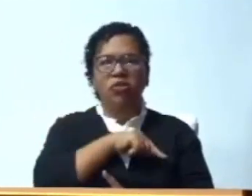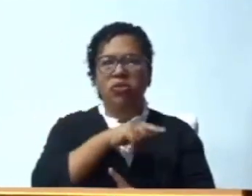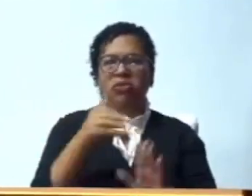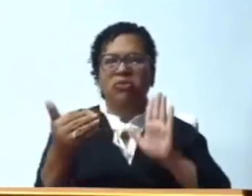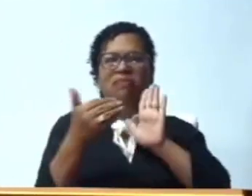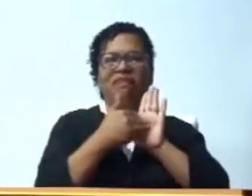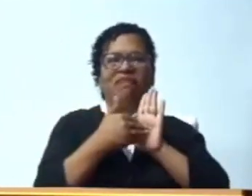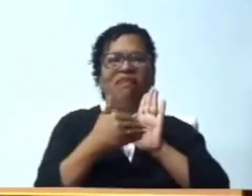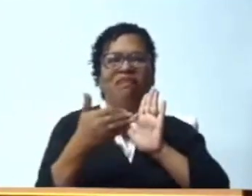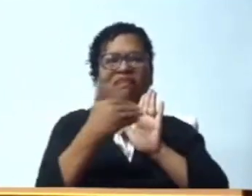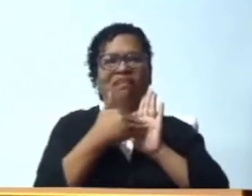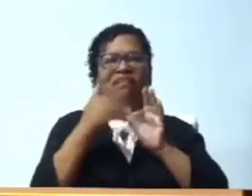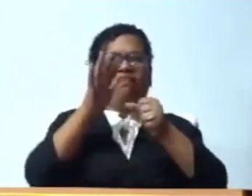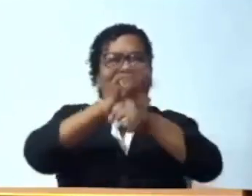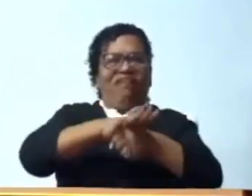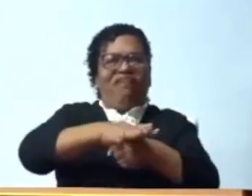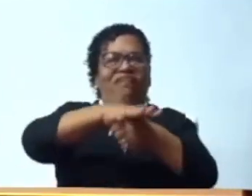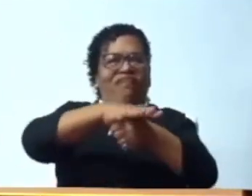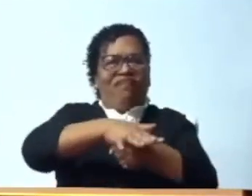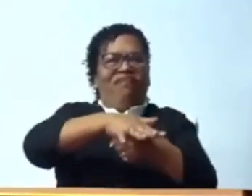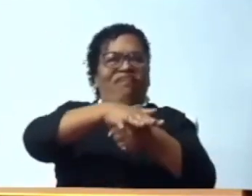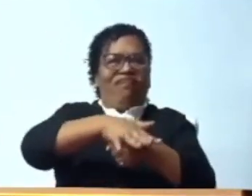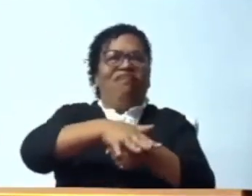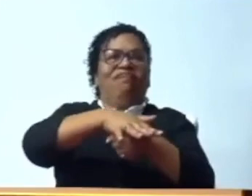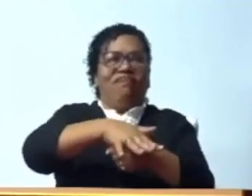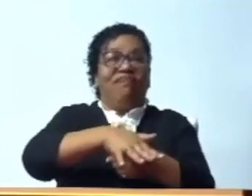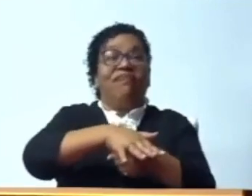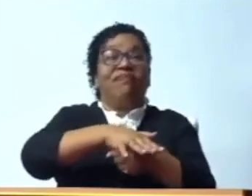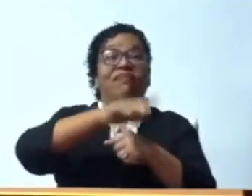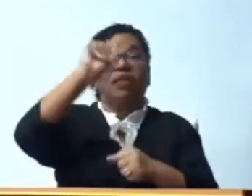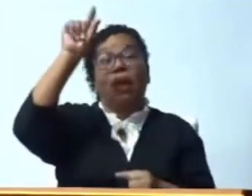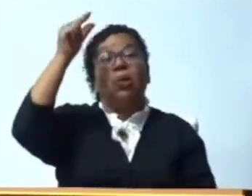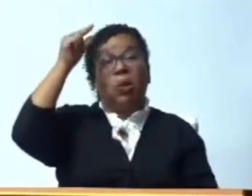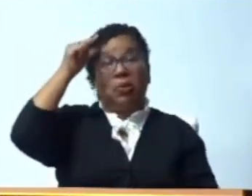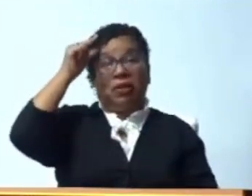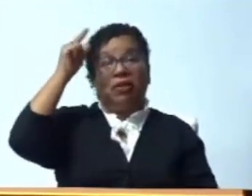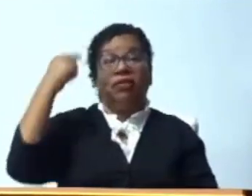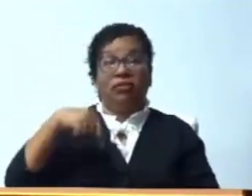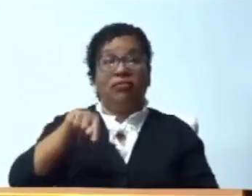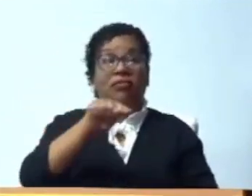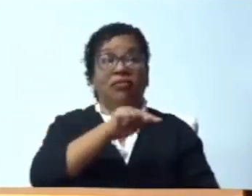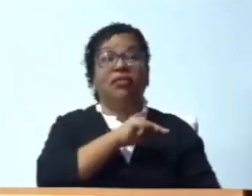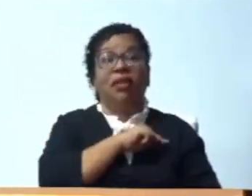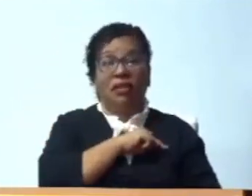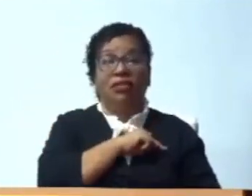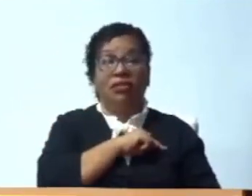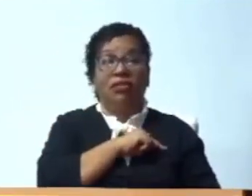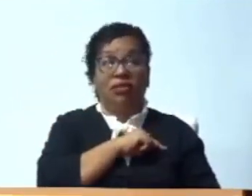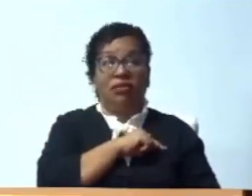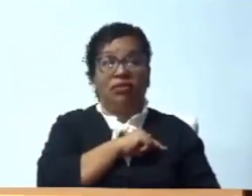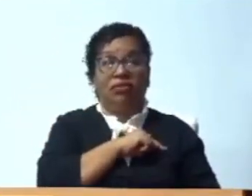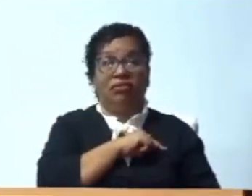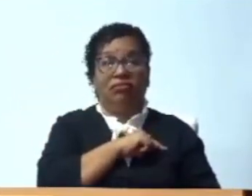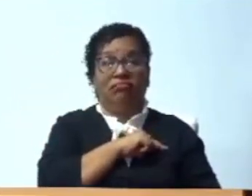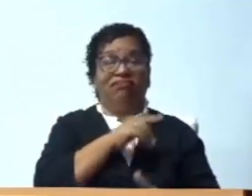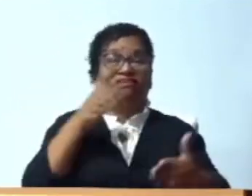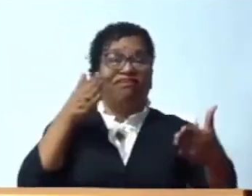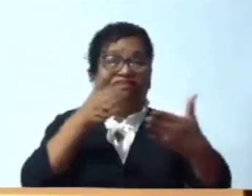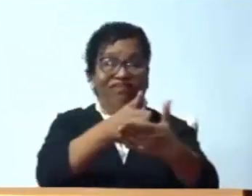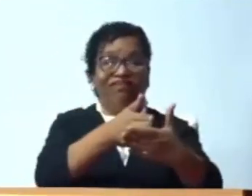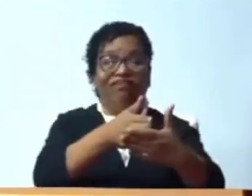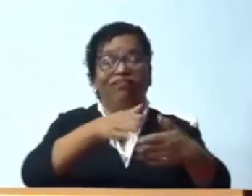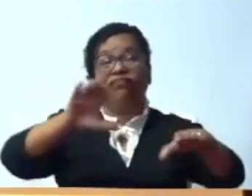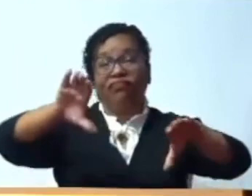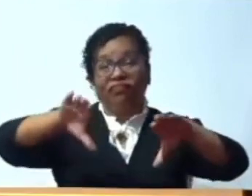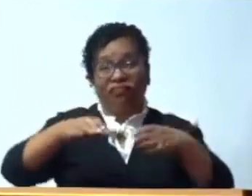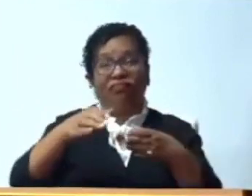creciente represión por parte del gobierno contra el partido de la Liberación